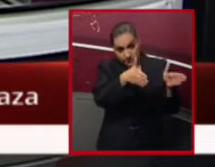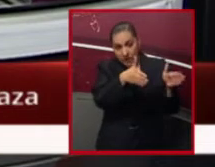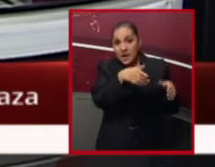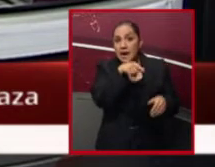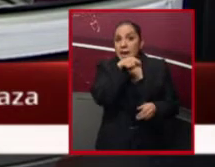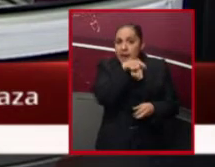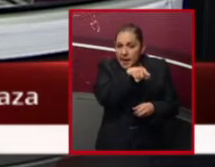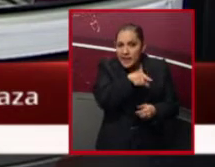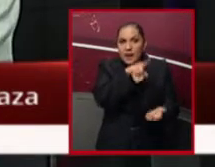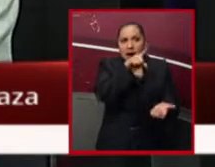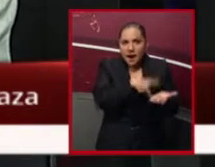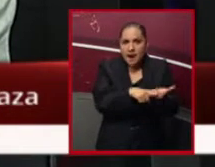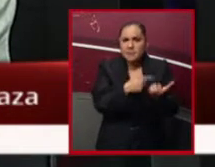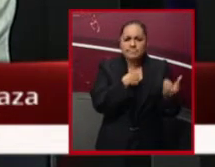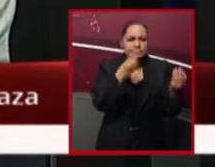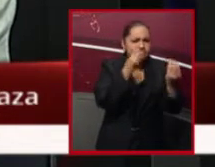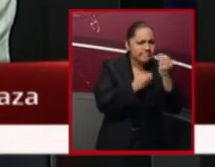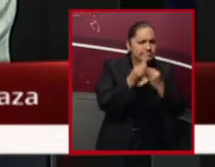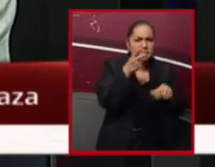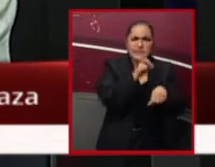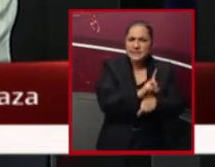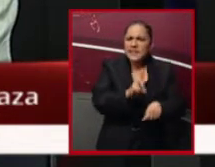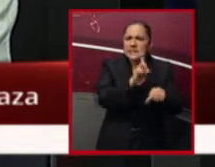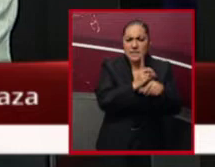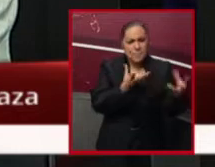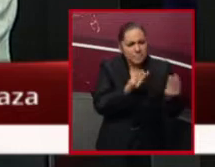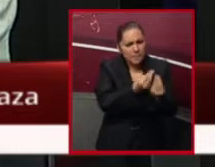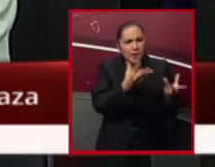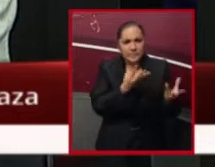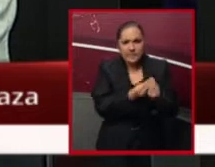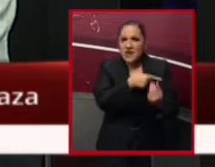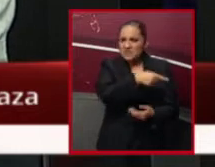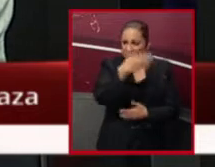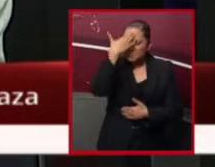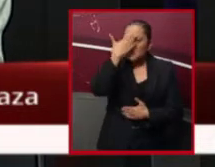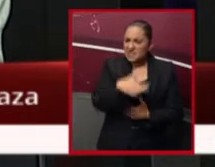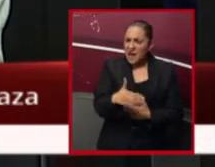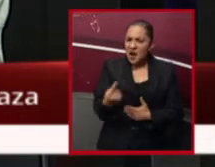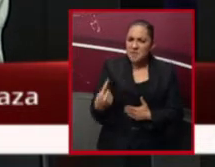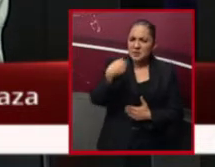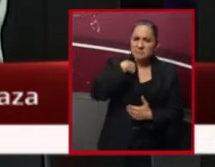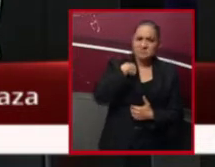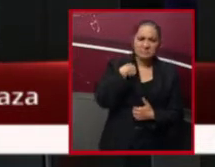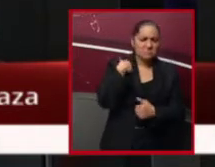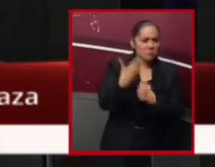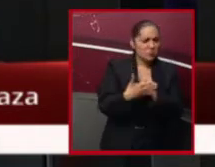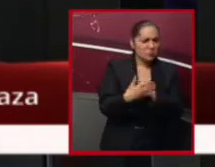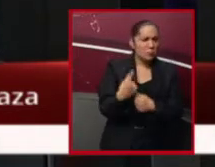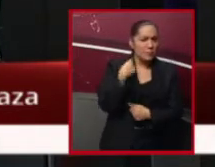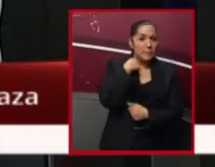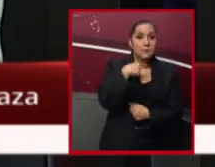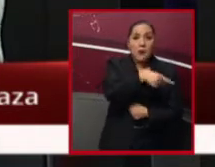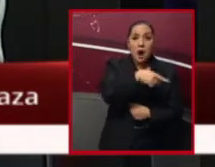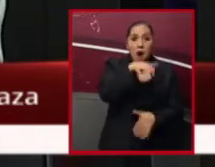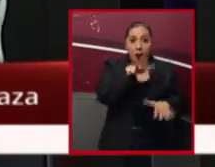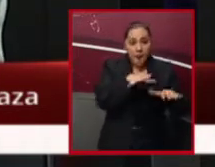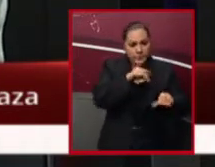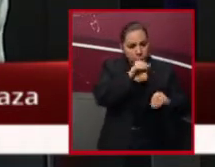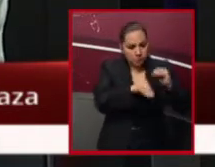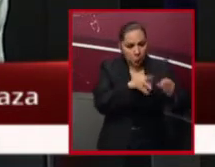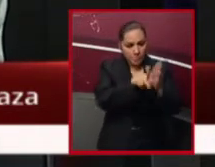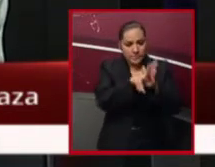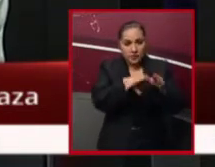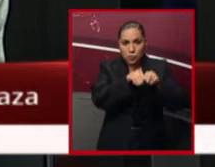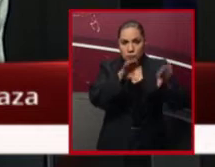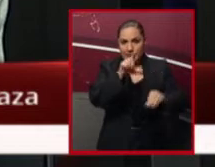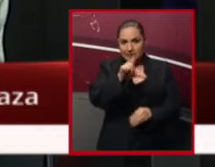Lo que él publicaba diariamente en su columna del periódico Excelsior estremecía a